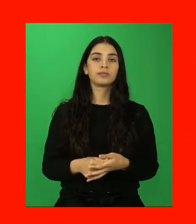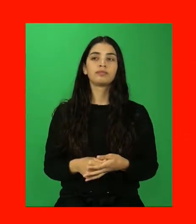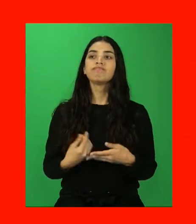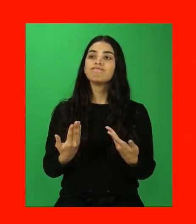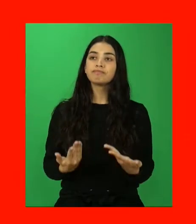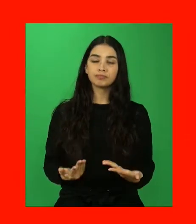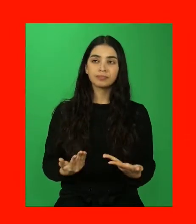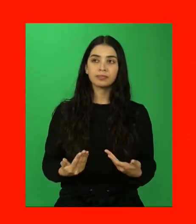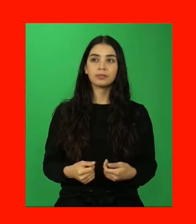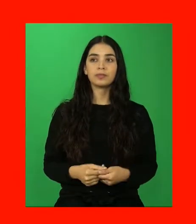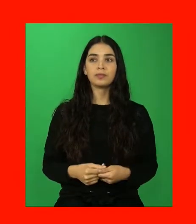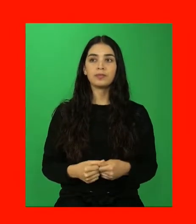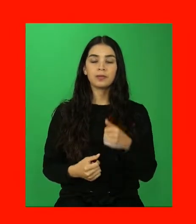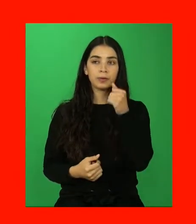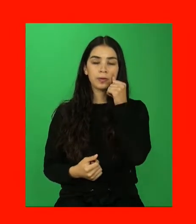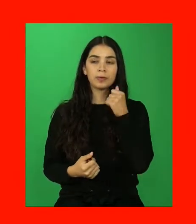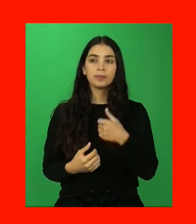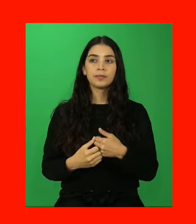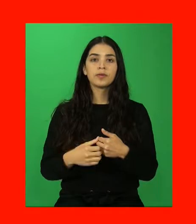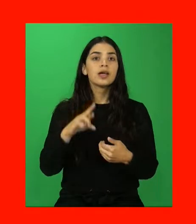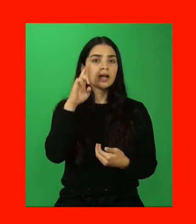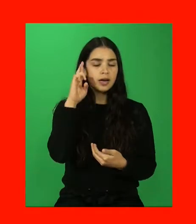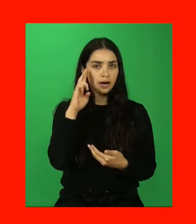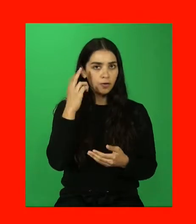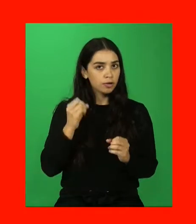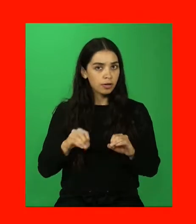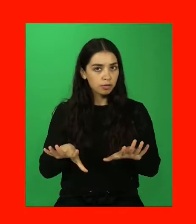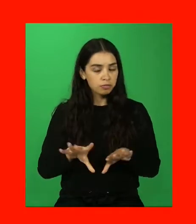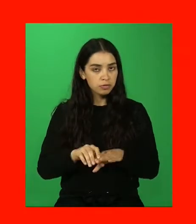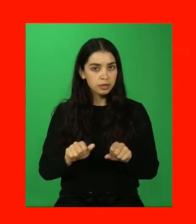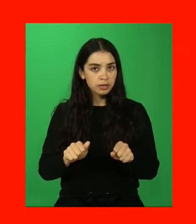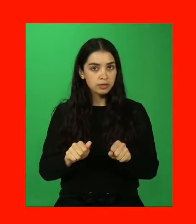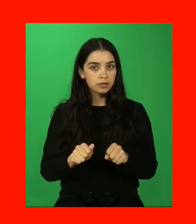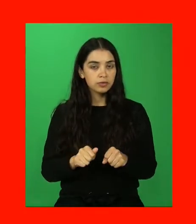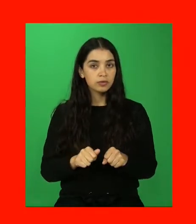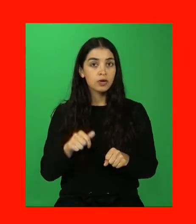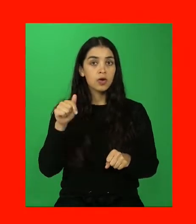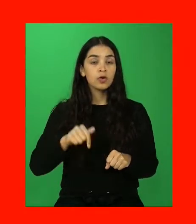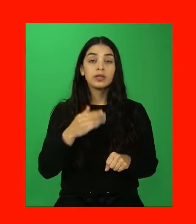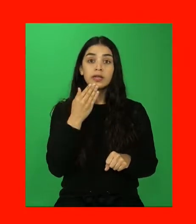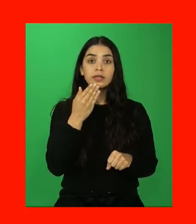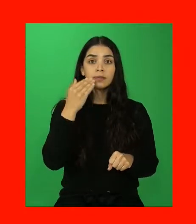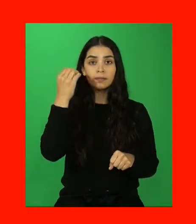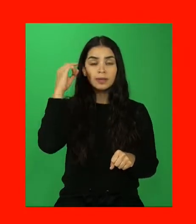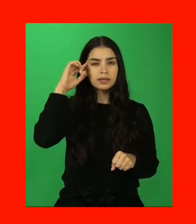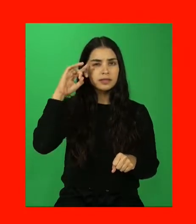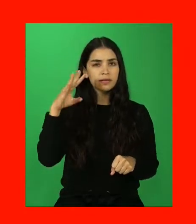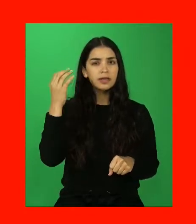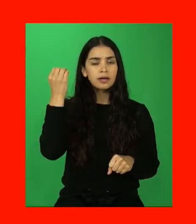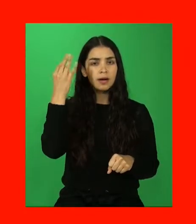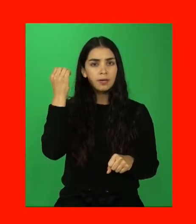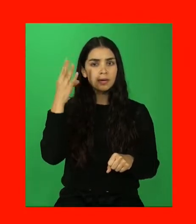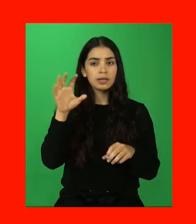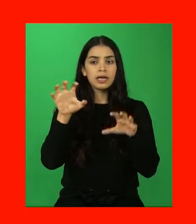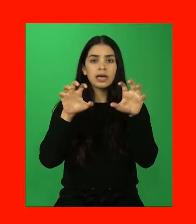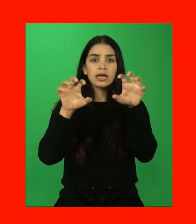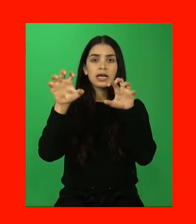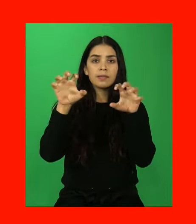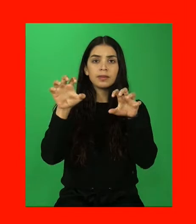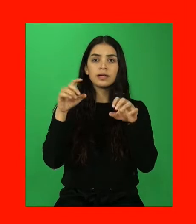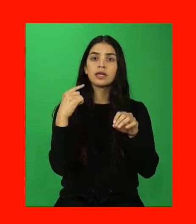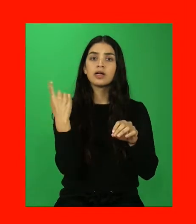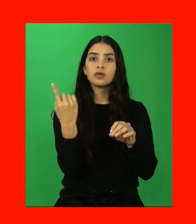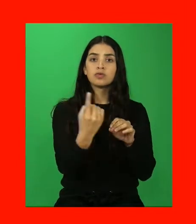Entonces, ya que recordamos eso, también vamos a saber que la materia también nosotros la exponemos